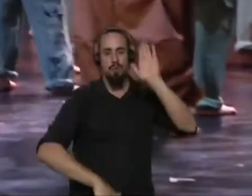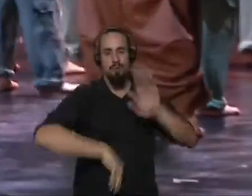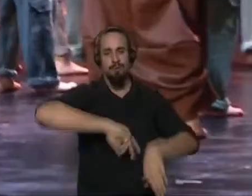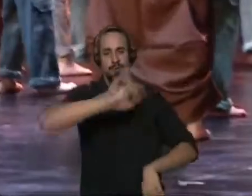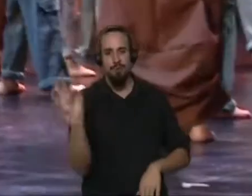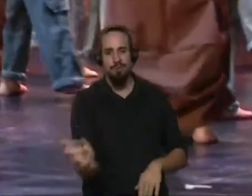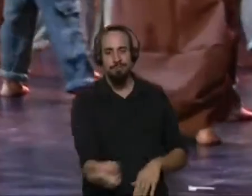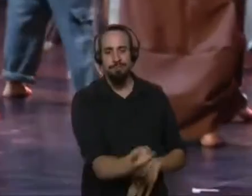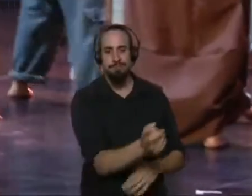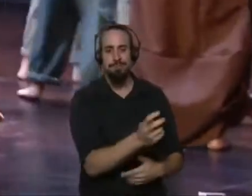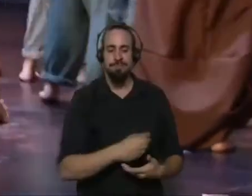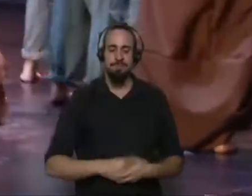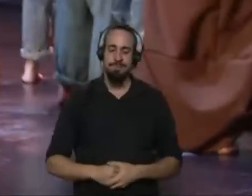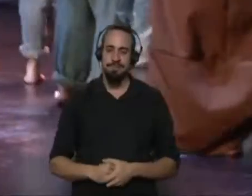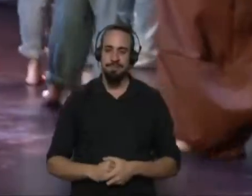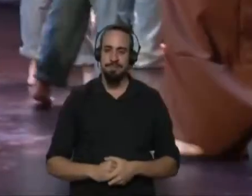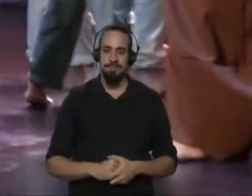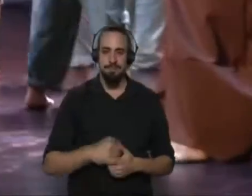tambores.